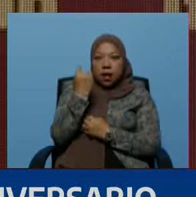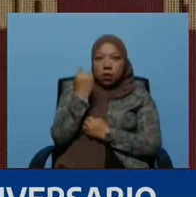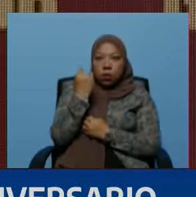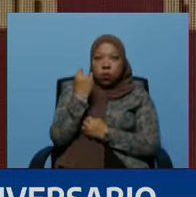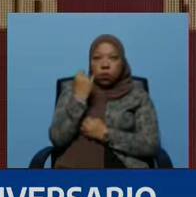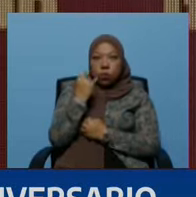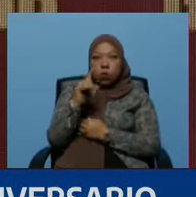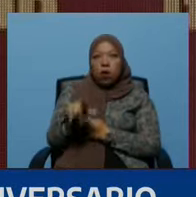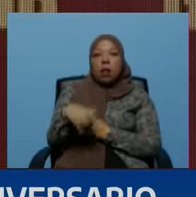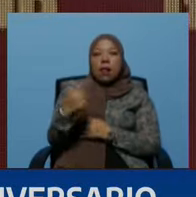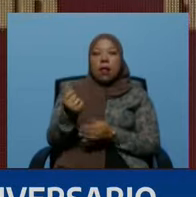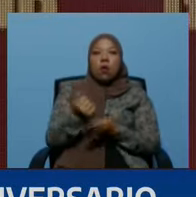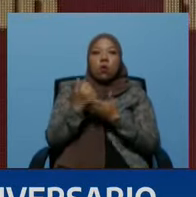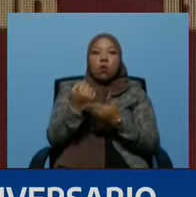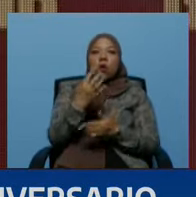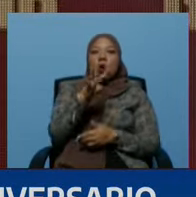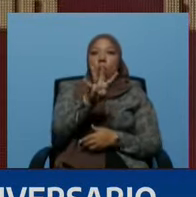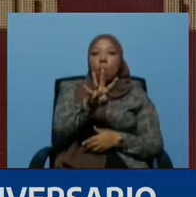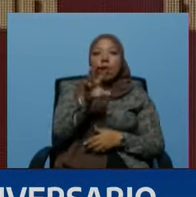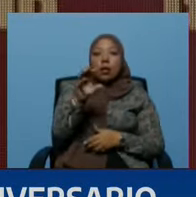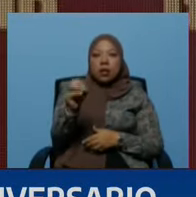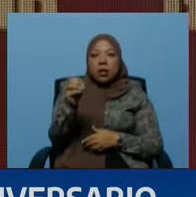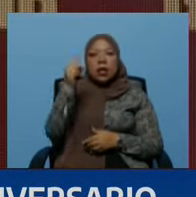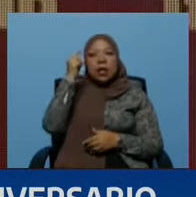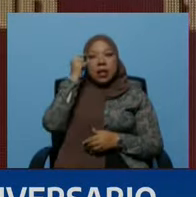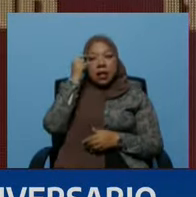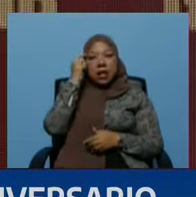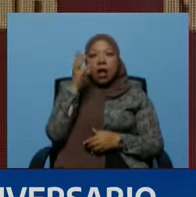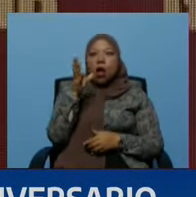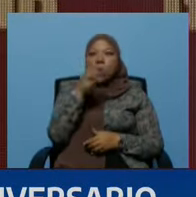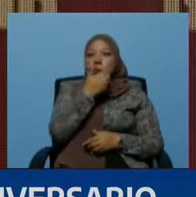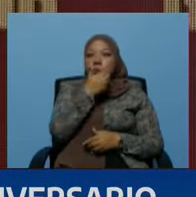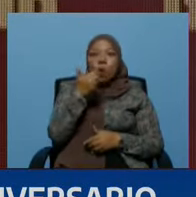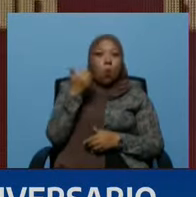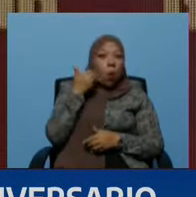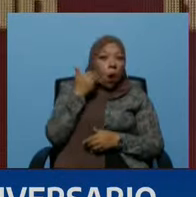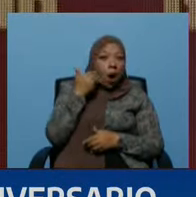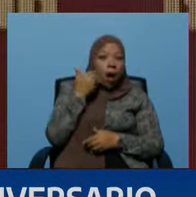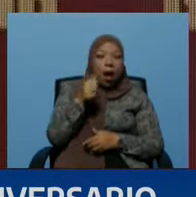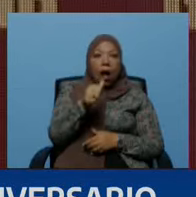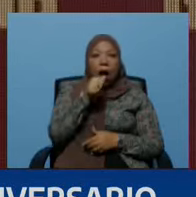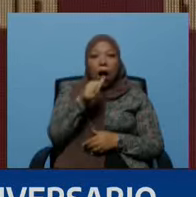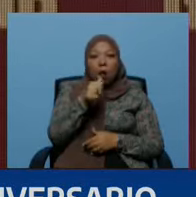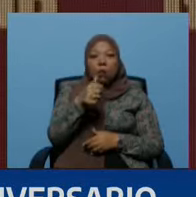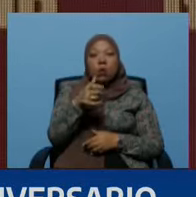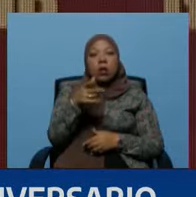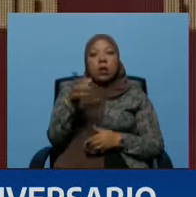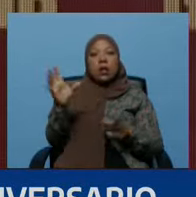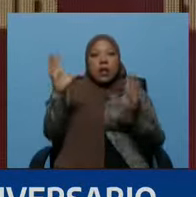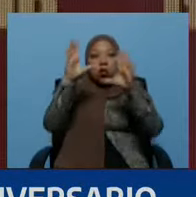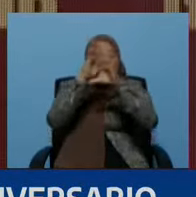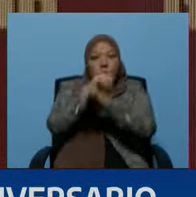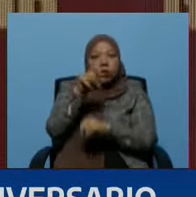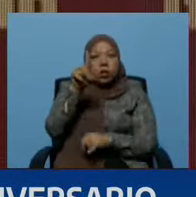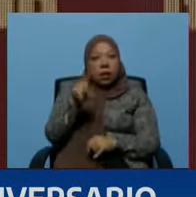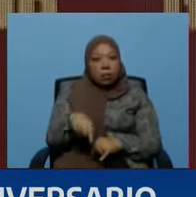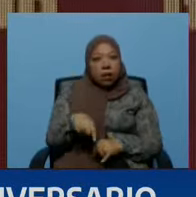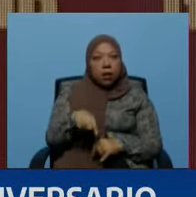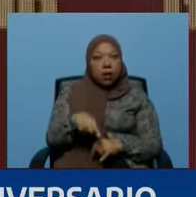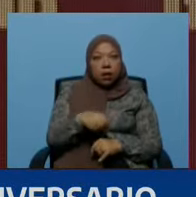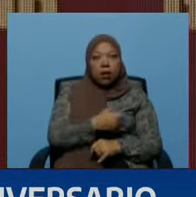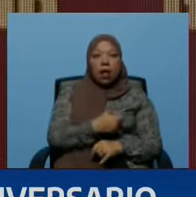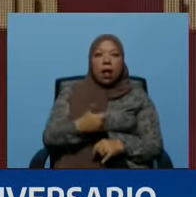Y después de haber ayunado 40 días, 40 noches, tuvo hambre. Y vino a